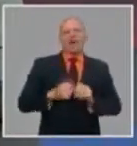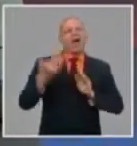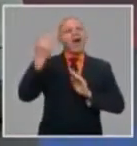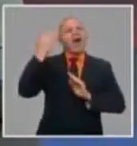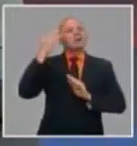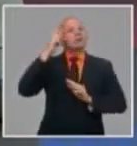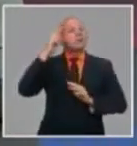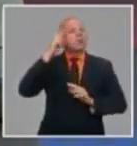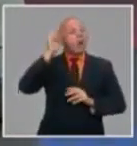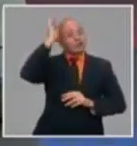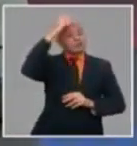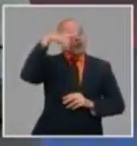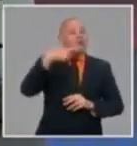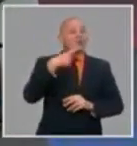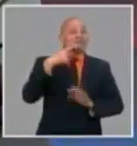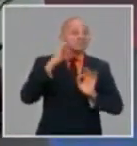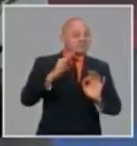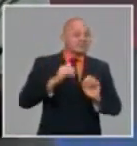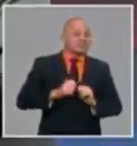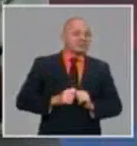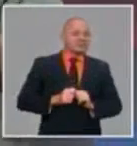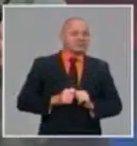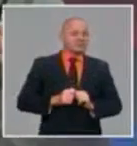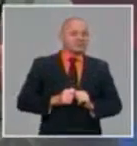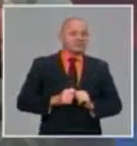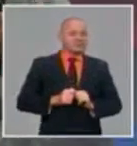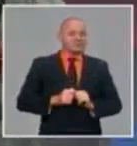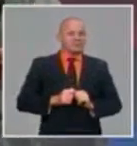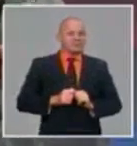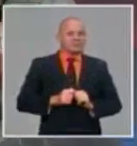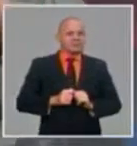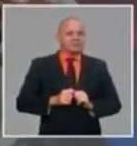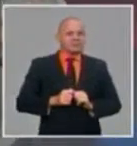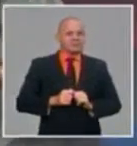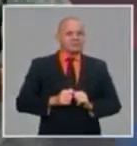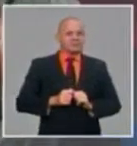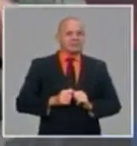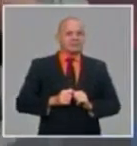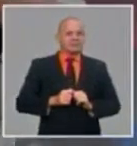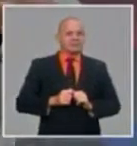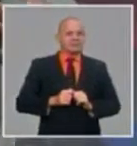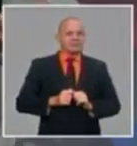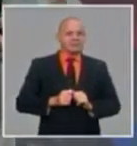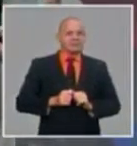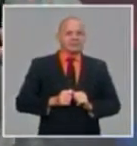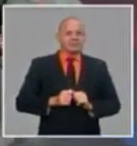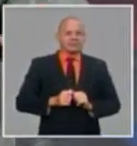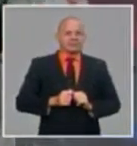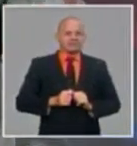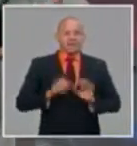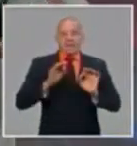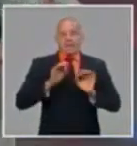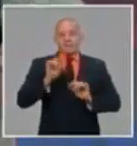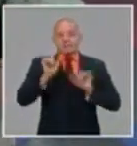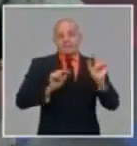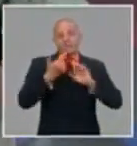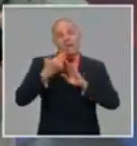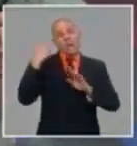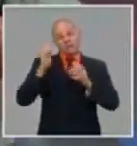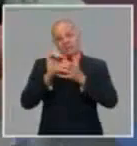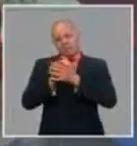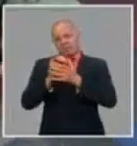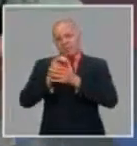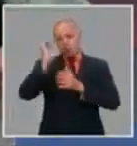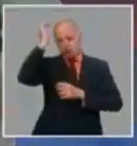lanzó. Y dicen que Trump era una gente que le daban la gente suya, los Steve Bannon, la gente que pensaba por alrededor de él,